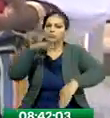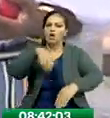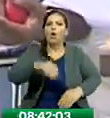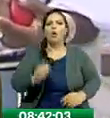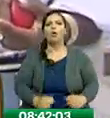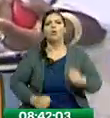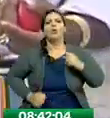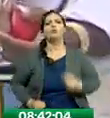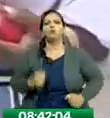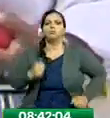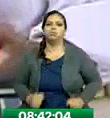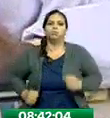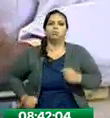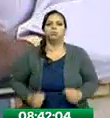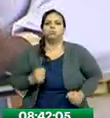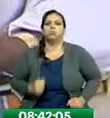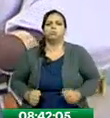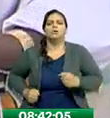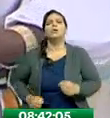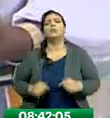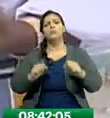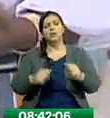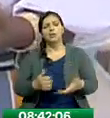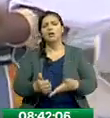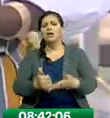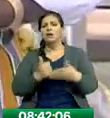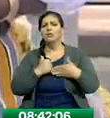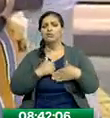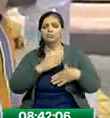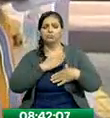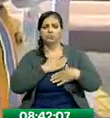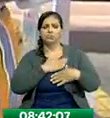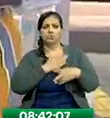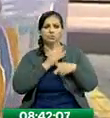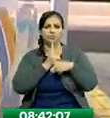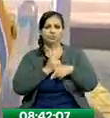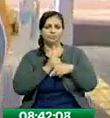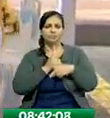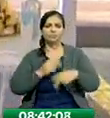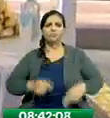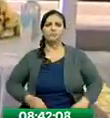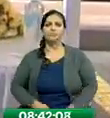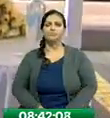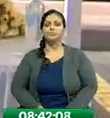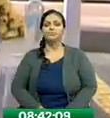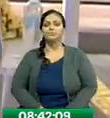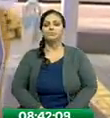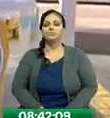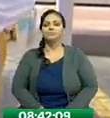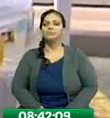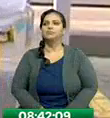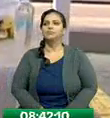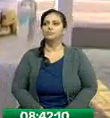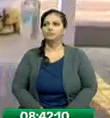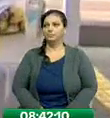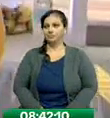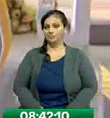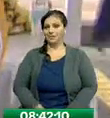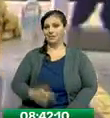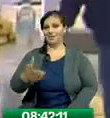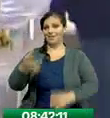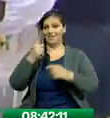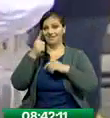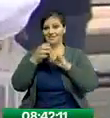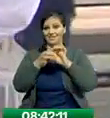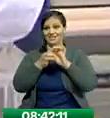estilo de vida mejor y evitar todo ese tipo de consecuencias de prueba de cardiovascular y él en el estudio teníamos a nuestro compañero